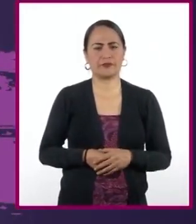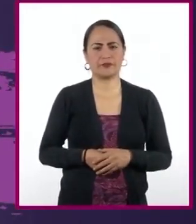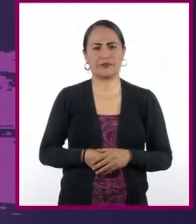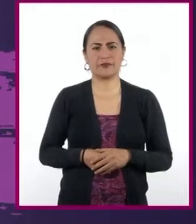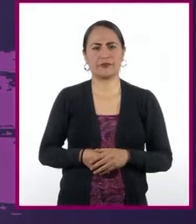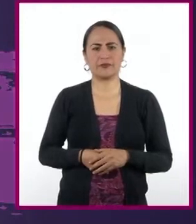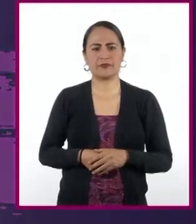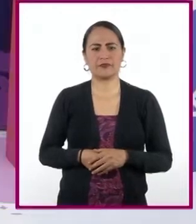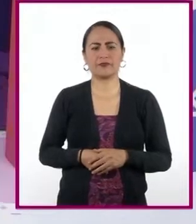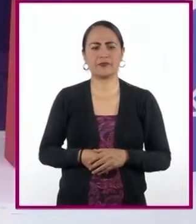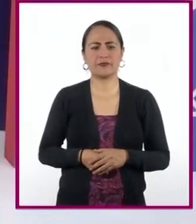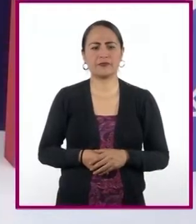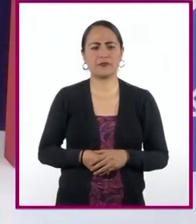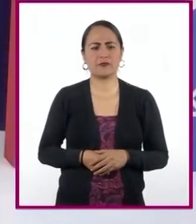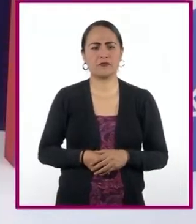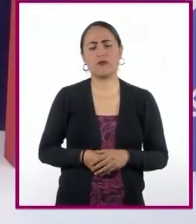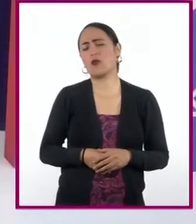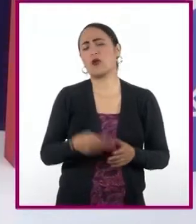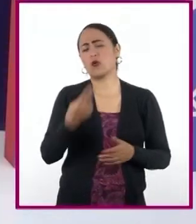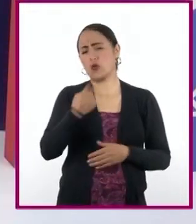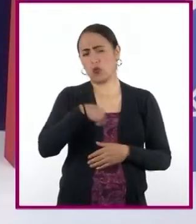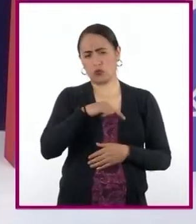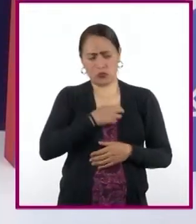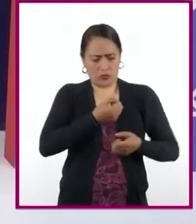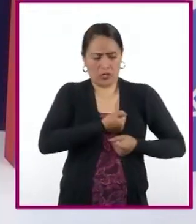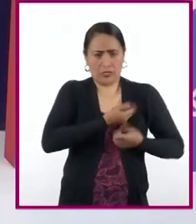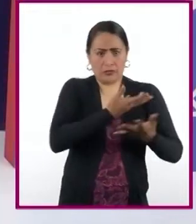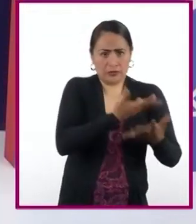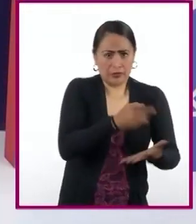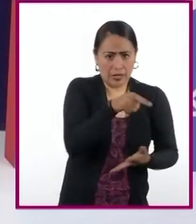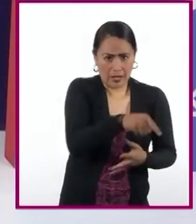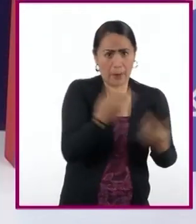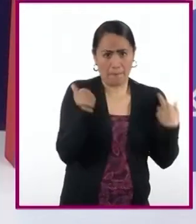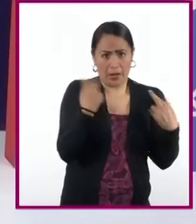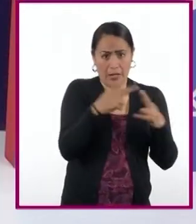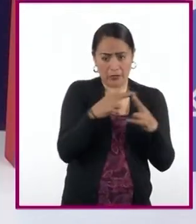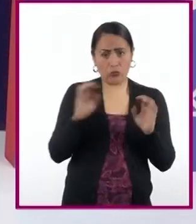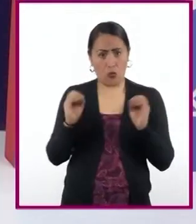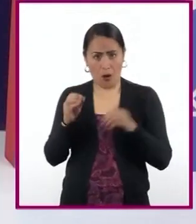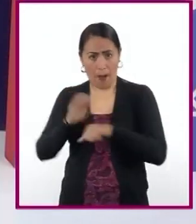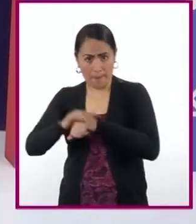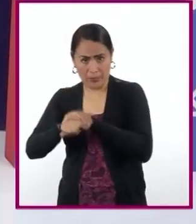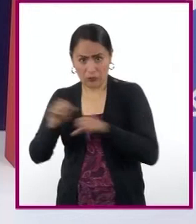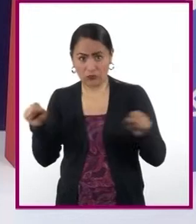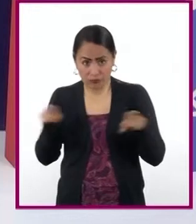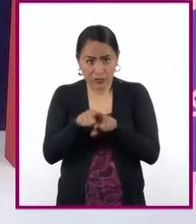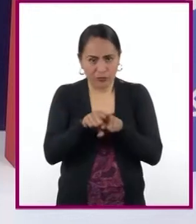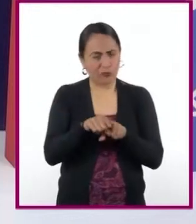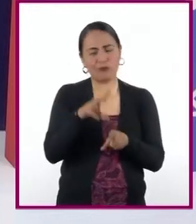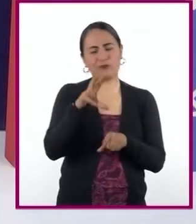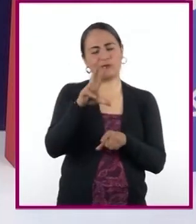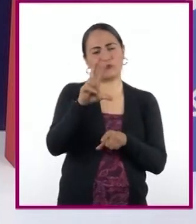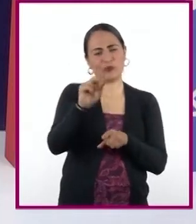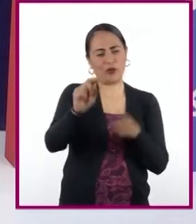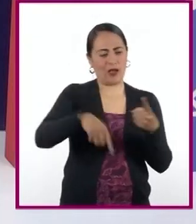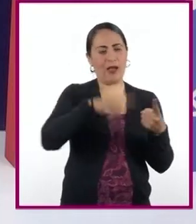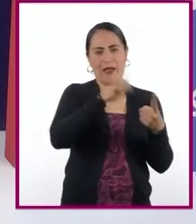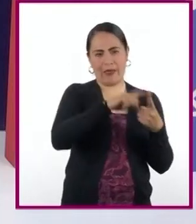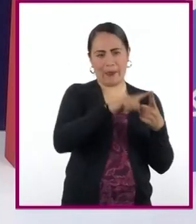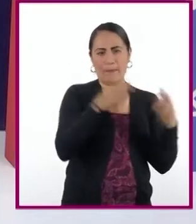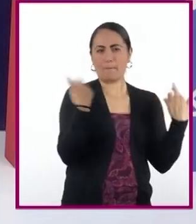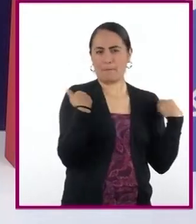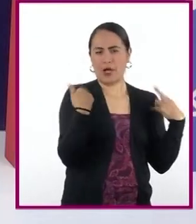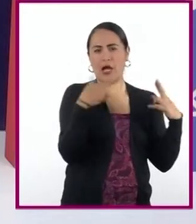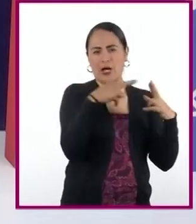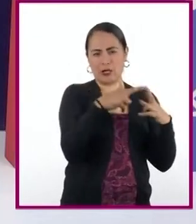encontremos. No nos expresamos igual con nuestros maestros que con nuestros amigos o familiares. En el primer caso, cuando nos dirigimos